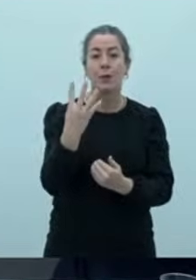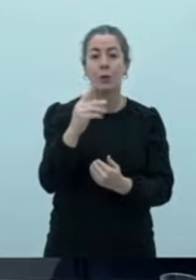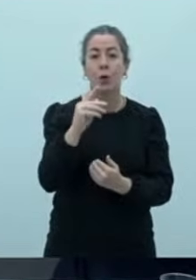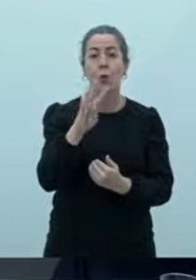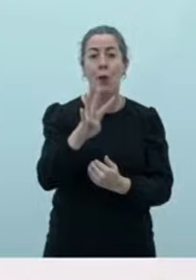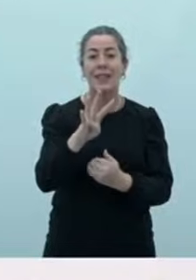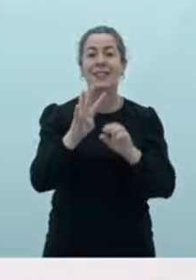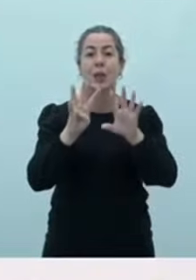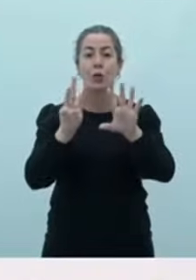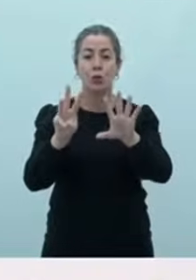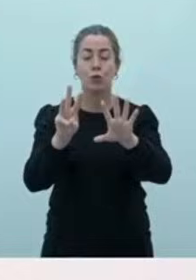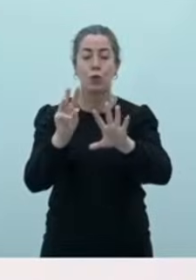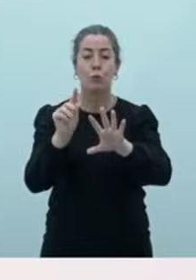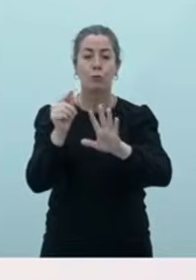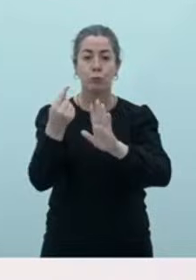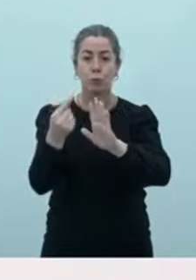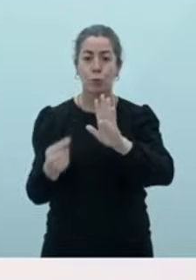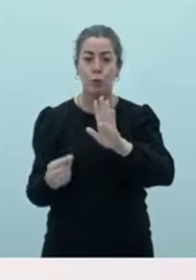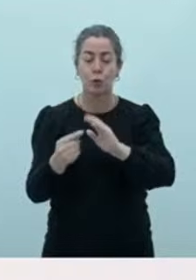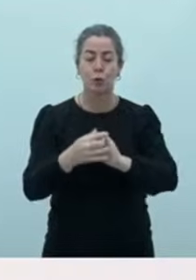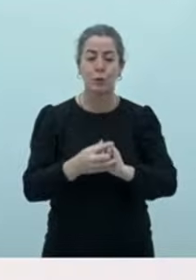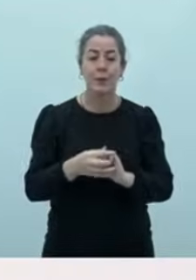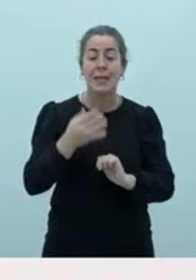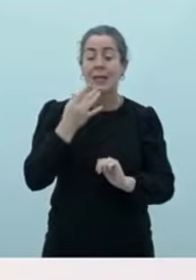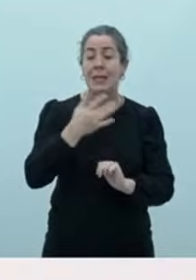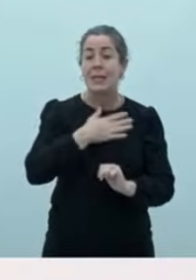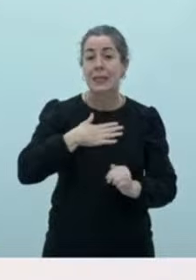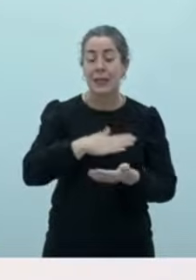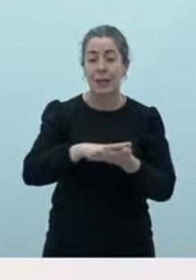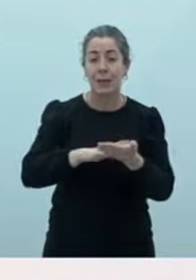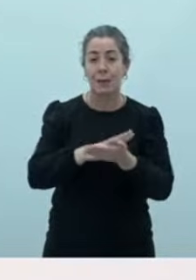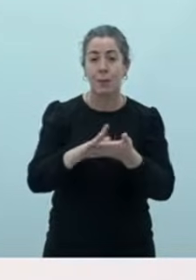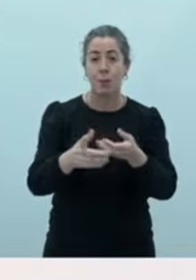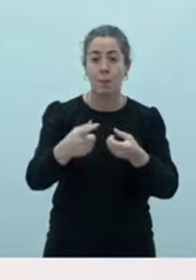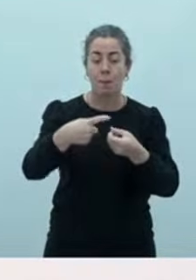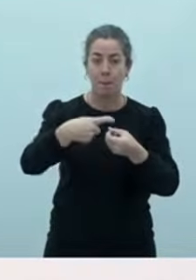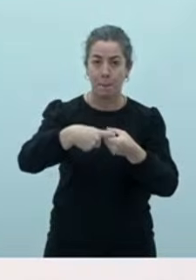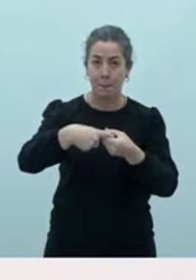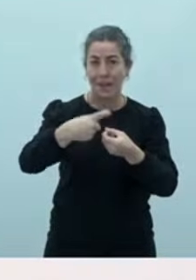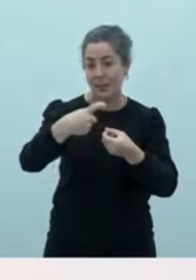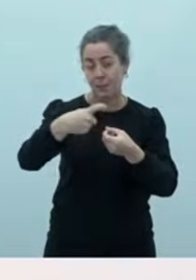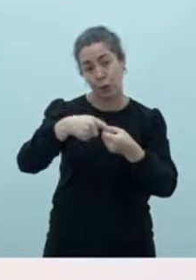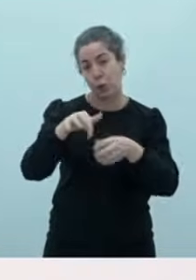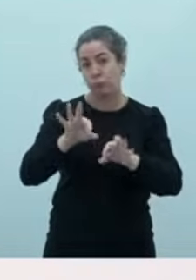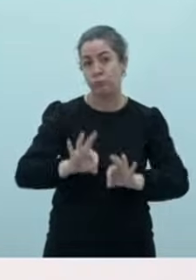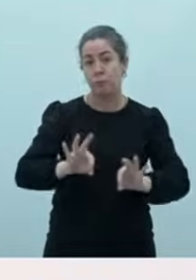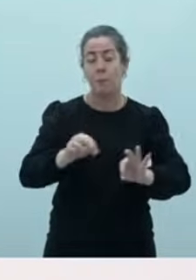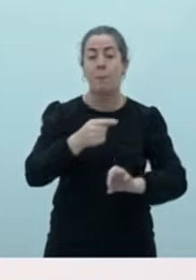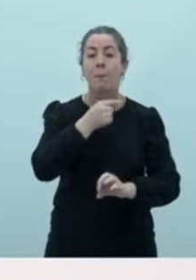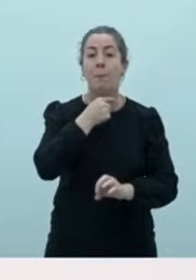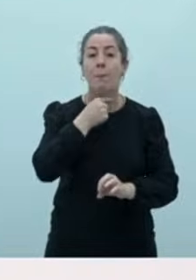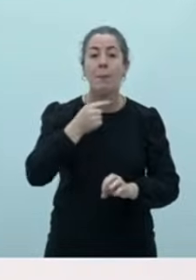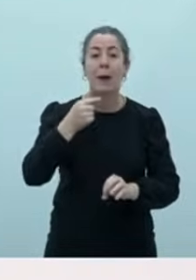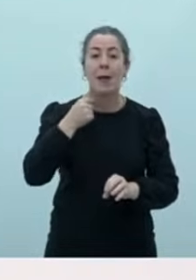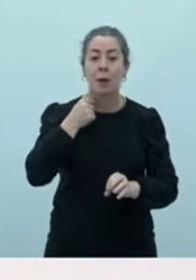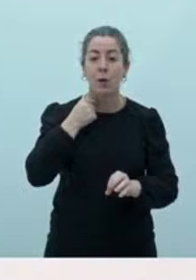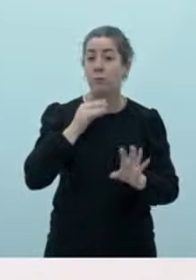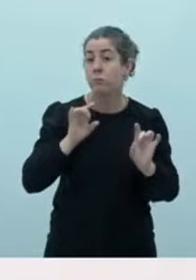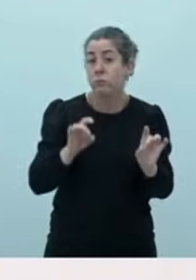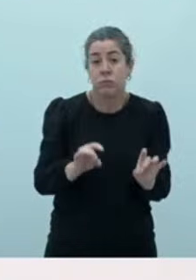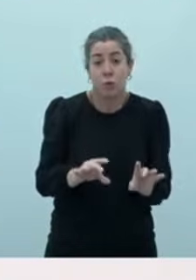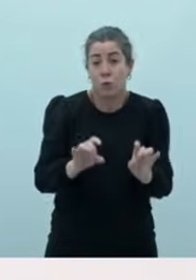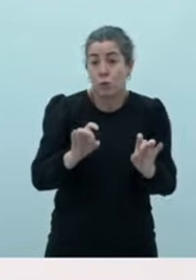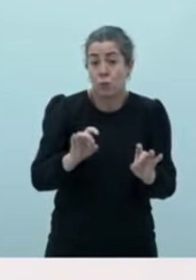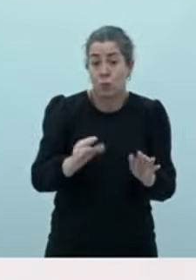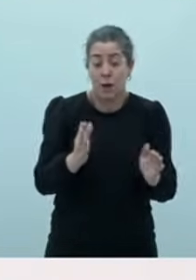6,48 puntos. Pasamos, si quieren, al ámbito de la participación. En este caso en Badajoz, igual en esa